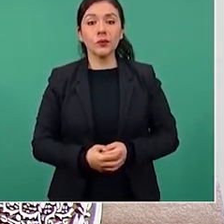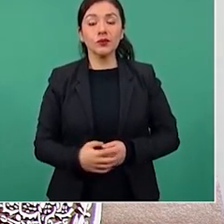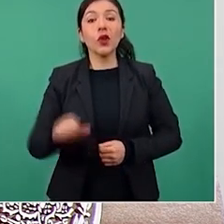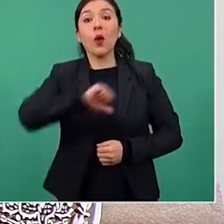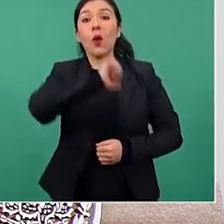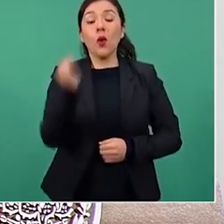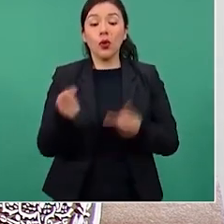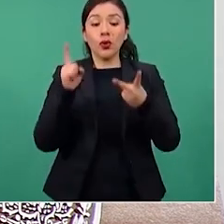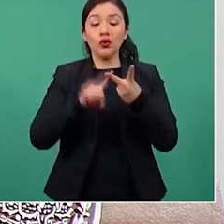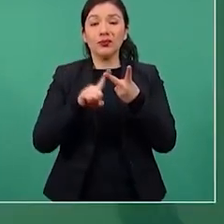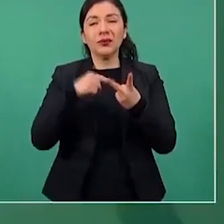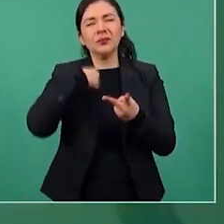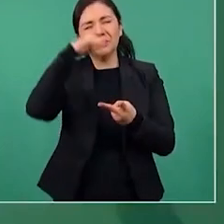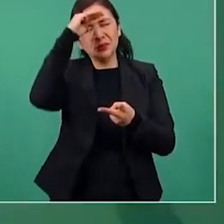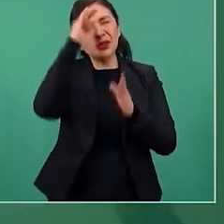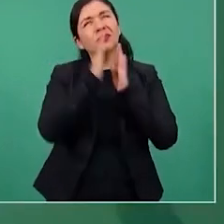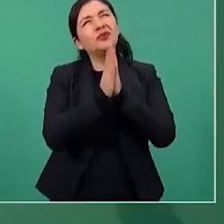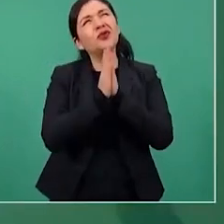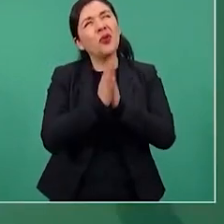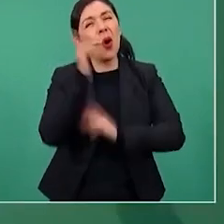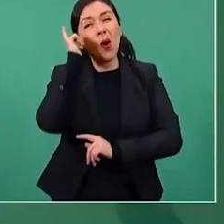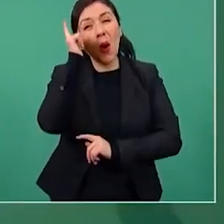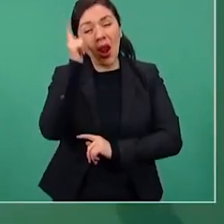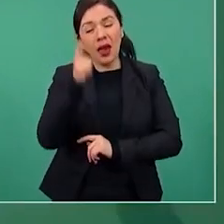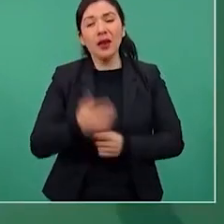deseo es que